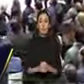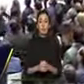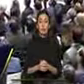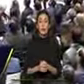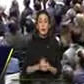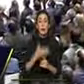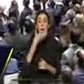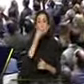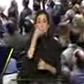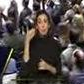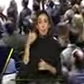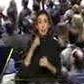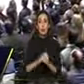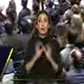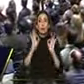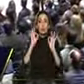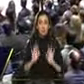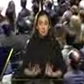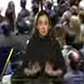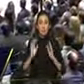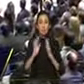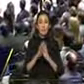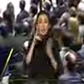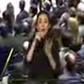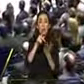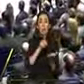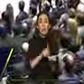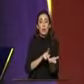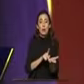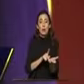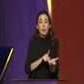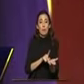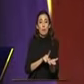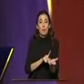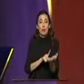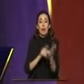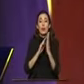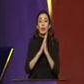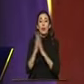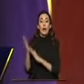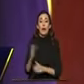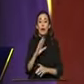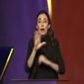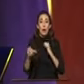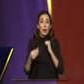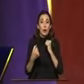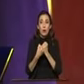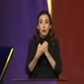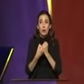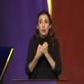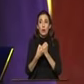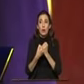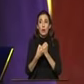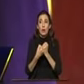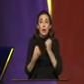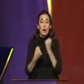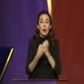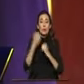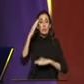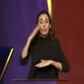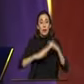Esa mejora incluyó el programa de revisión tributaria, por el que ayudamos a